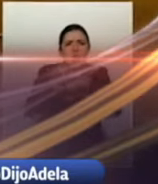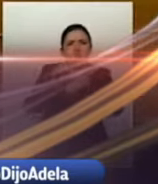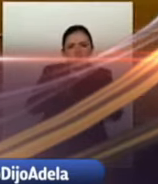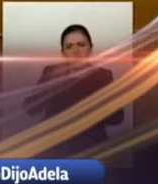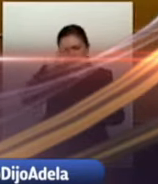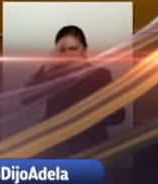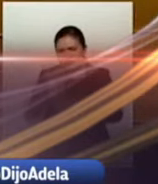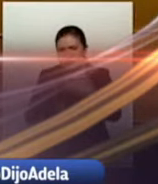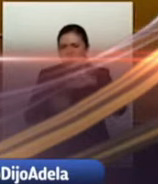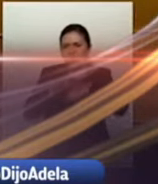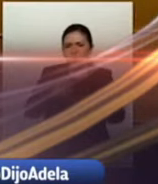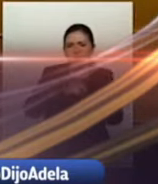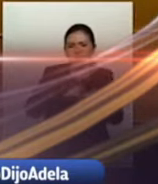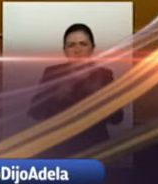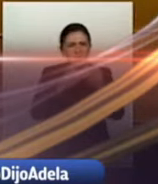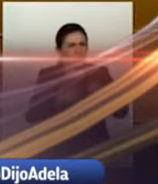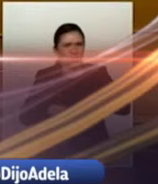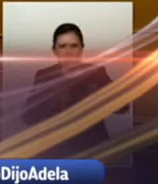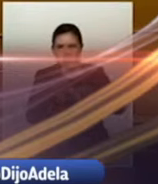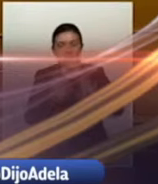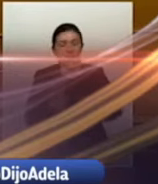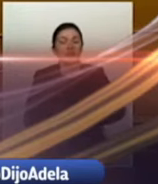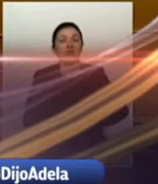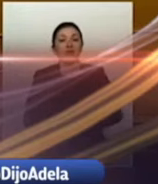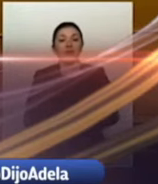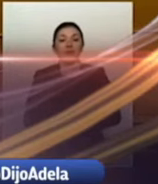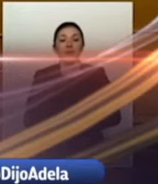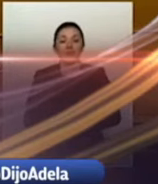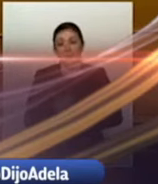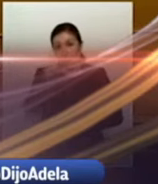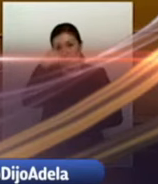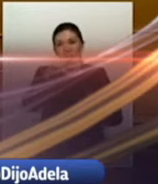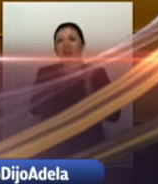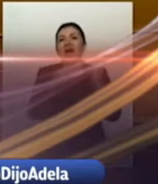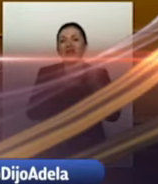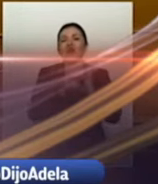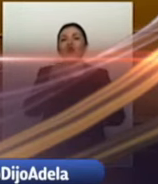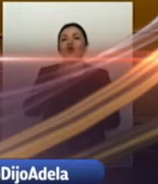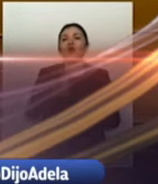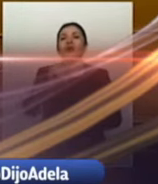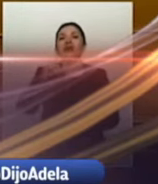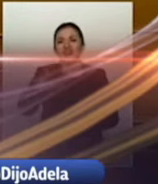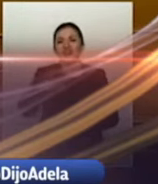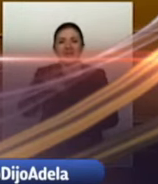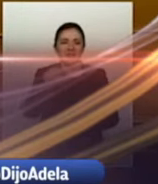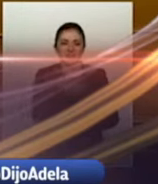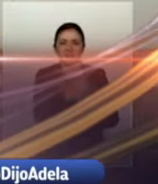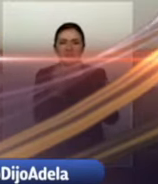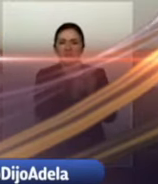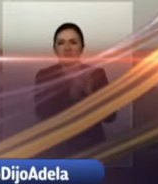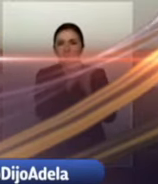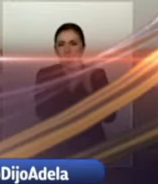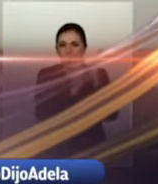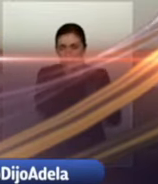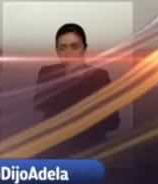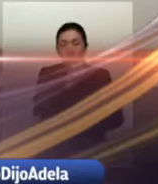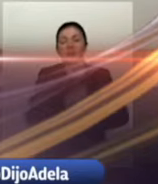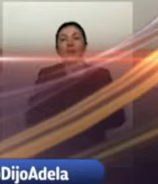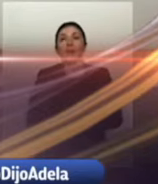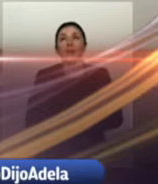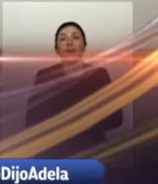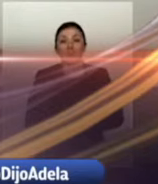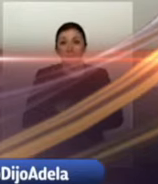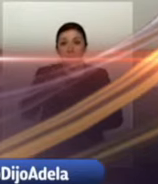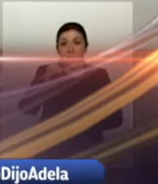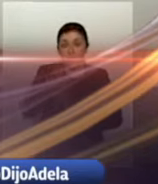tengamos una percepción distinta ahí, o la secretaria haya tenido una percepción, porque aquí es un testimonio de un tercero